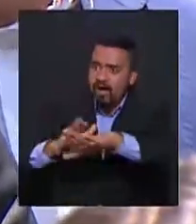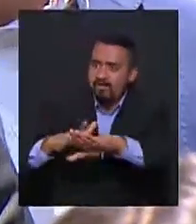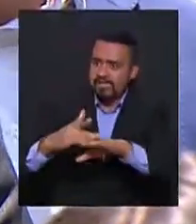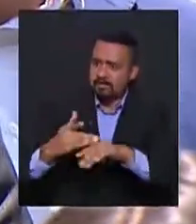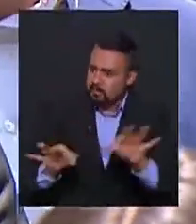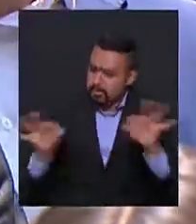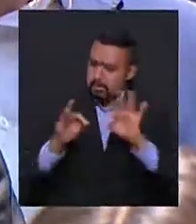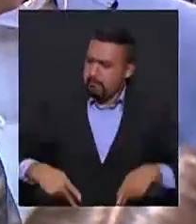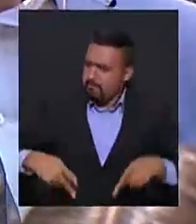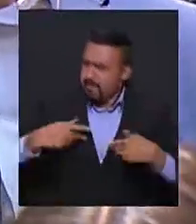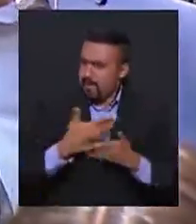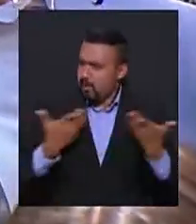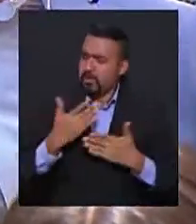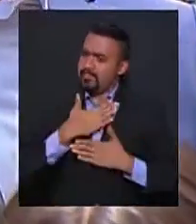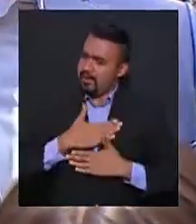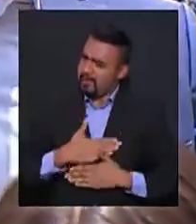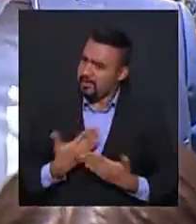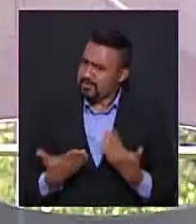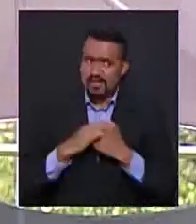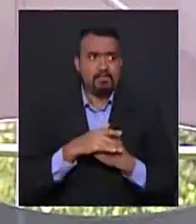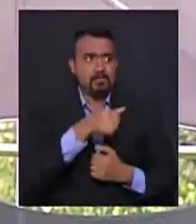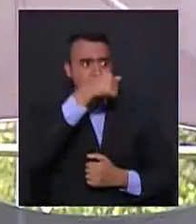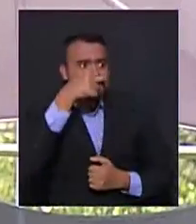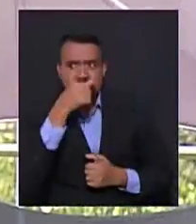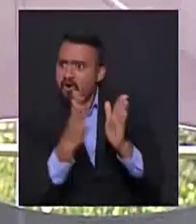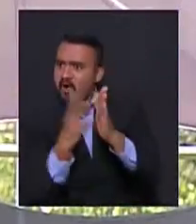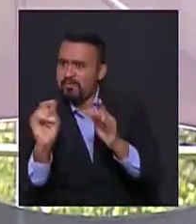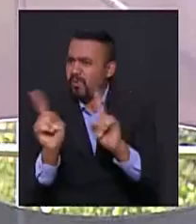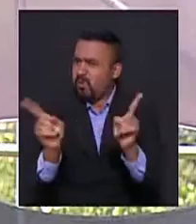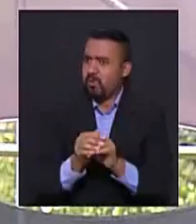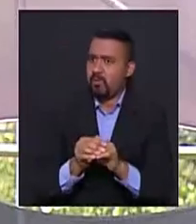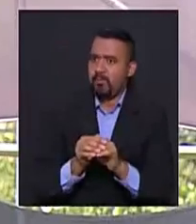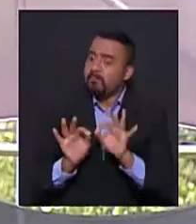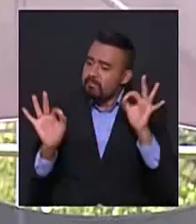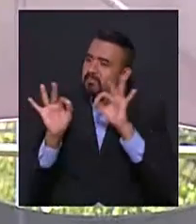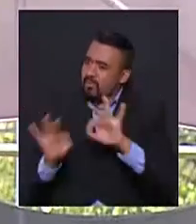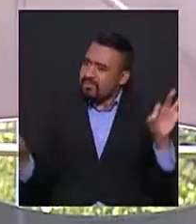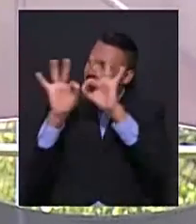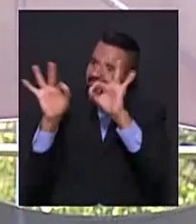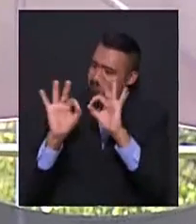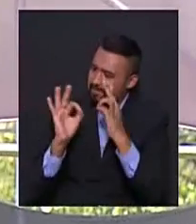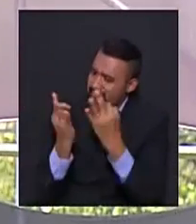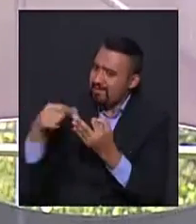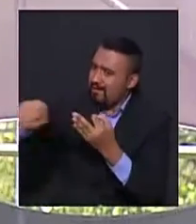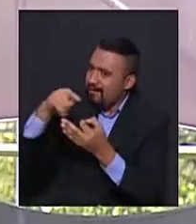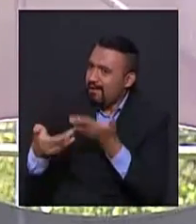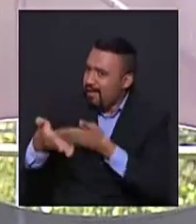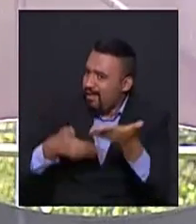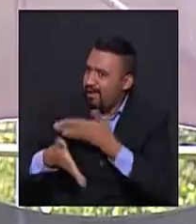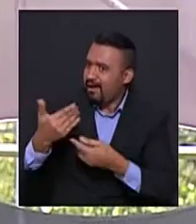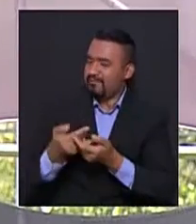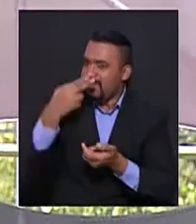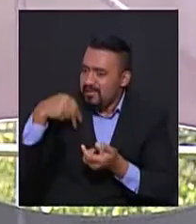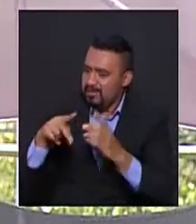vida y de la tranquilidad. Y hablarles también de la importancia de la familia, de los niños, hijos,